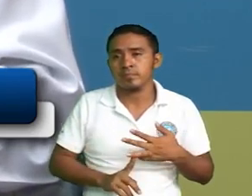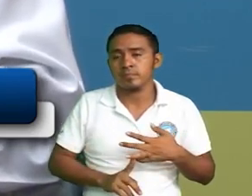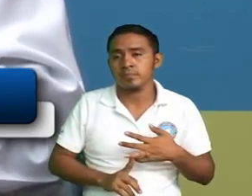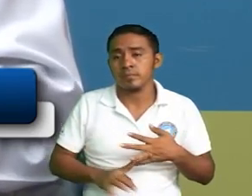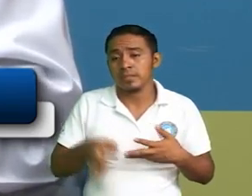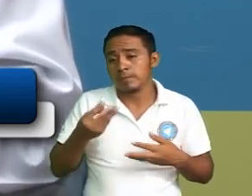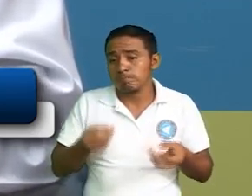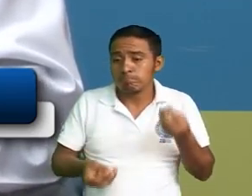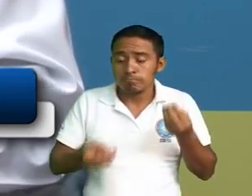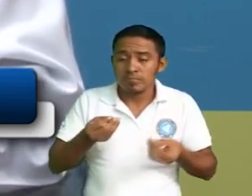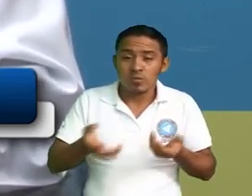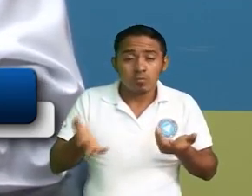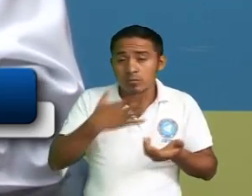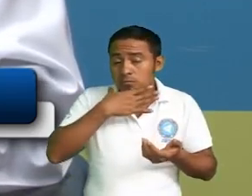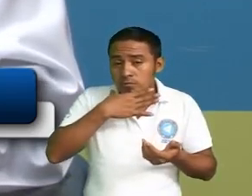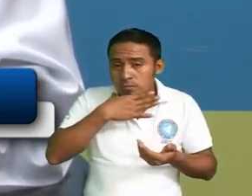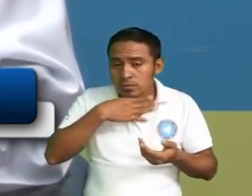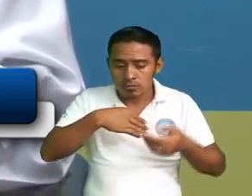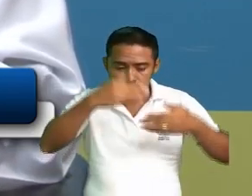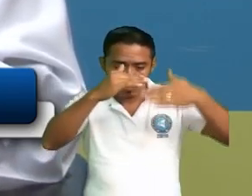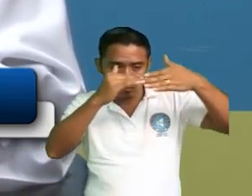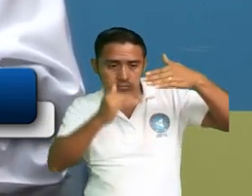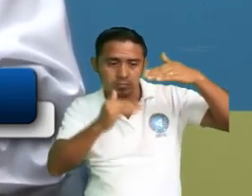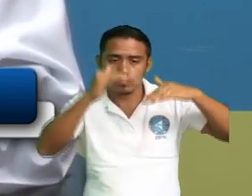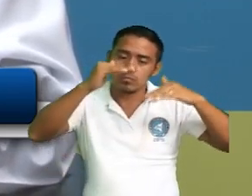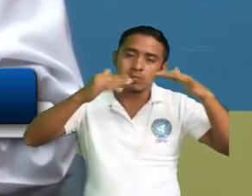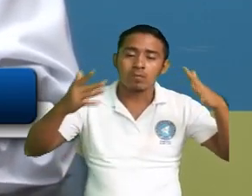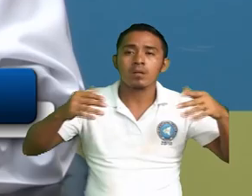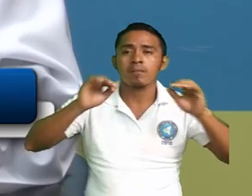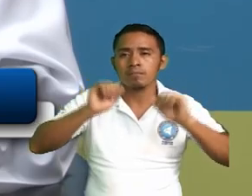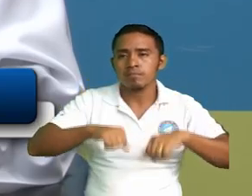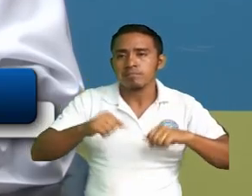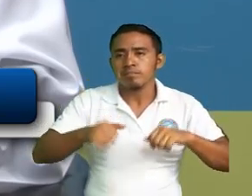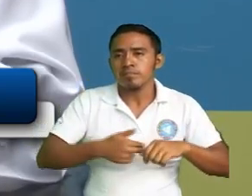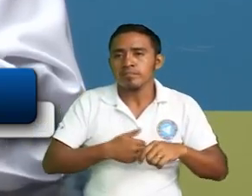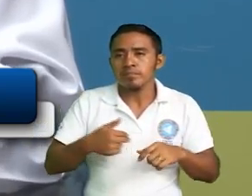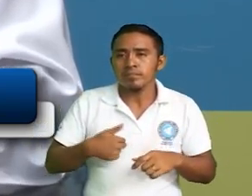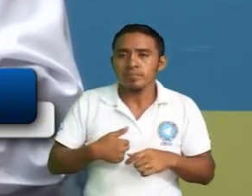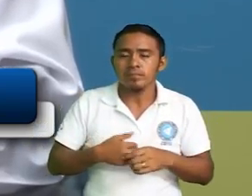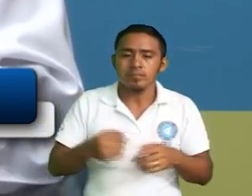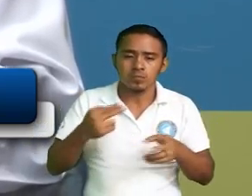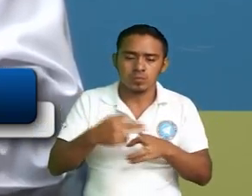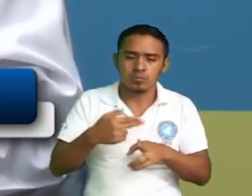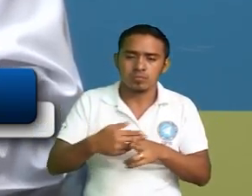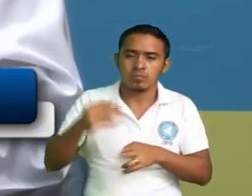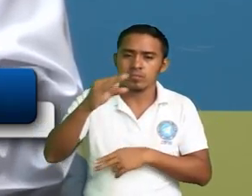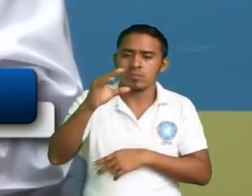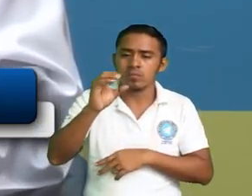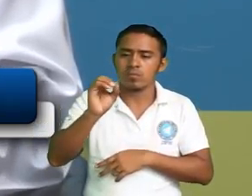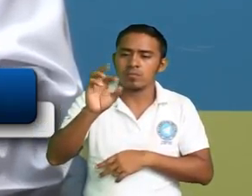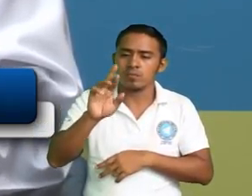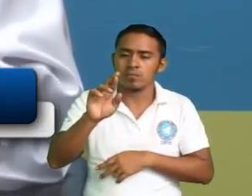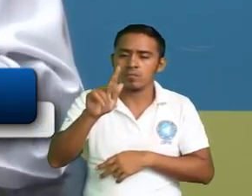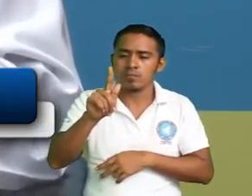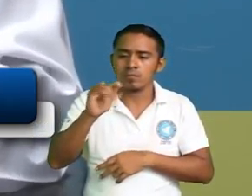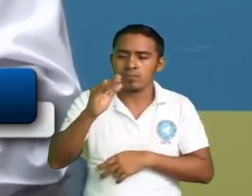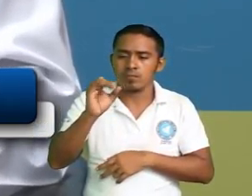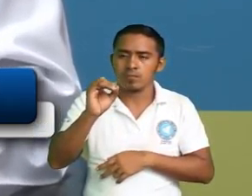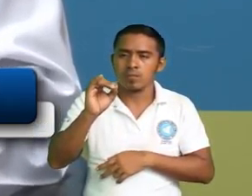Depende de la severidad del caso, pueden utilizarse corticoides que son antiinflamatorios